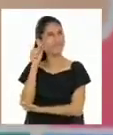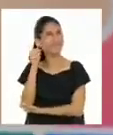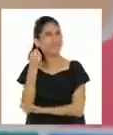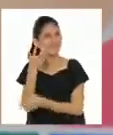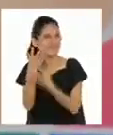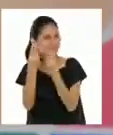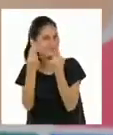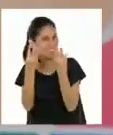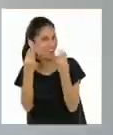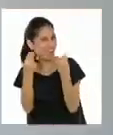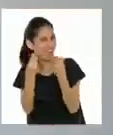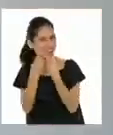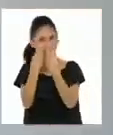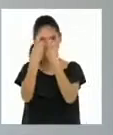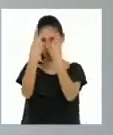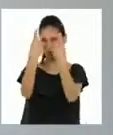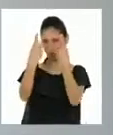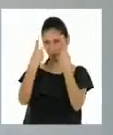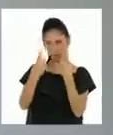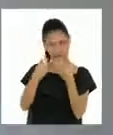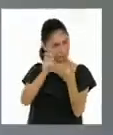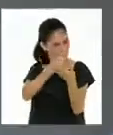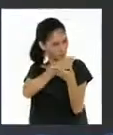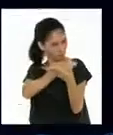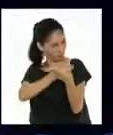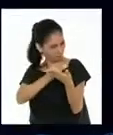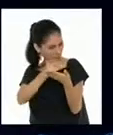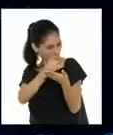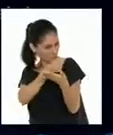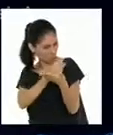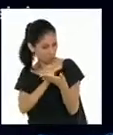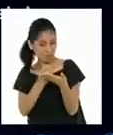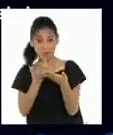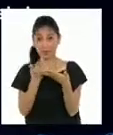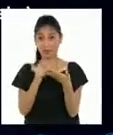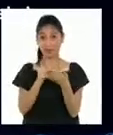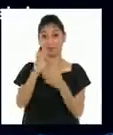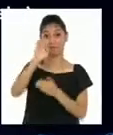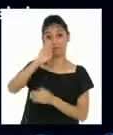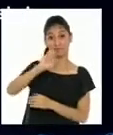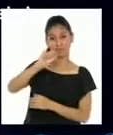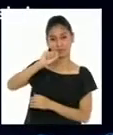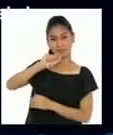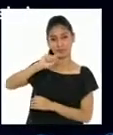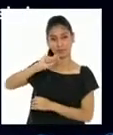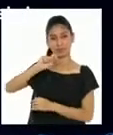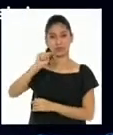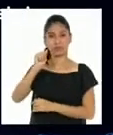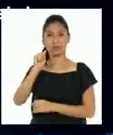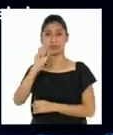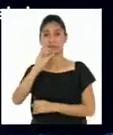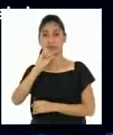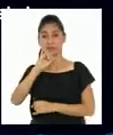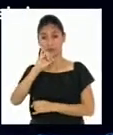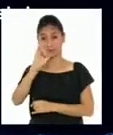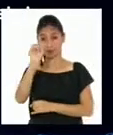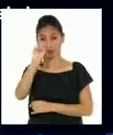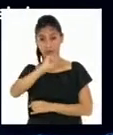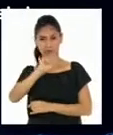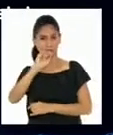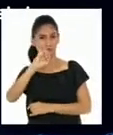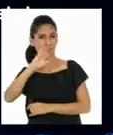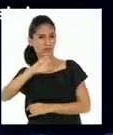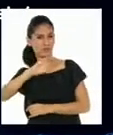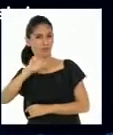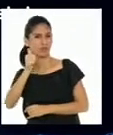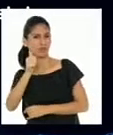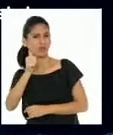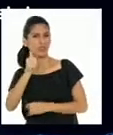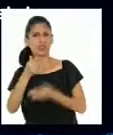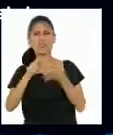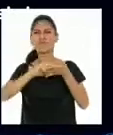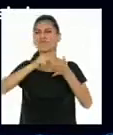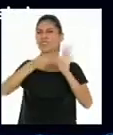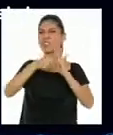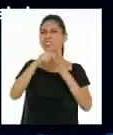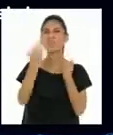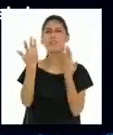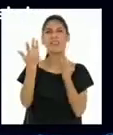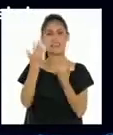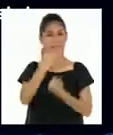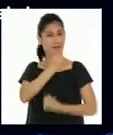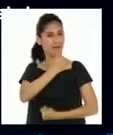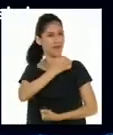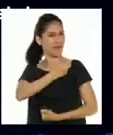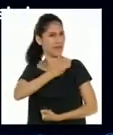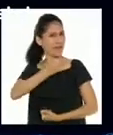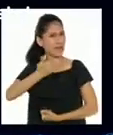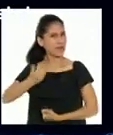varias encuestas. Estadística proviene de la palabra latina status, que quiere decir estado. Diversos